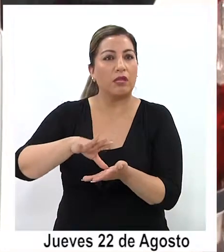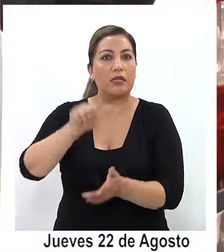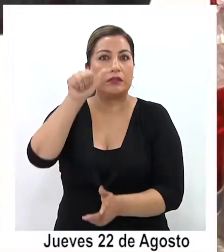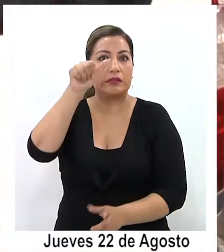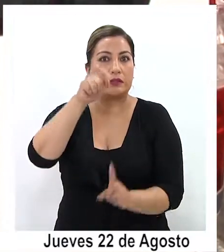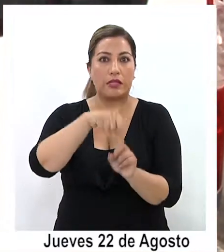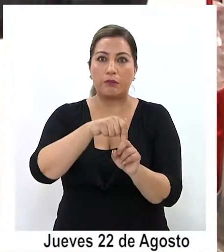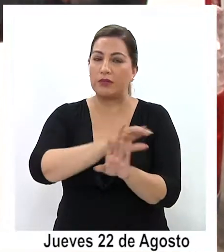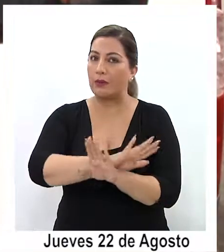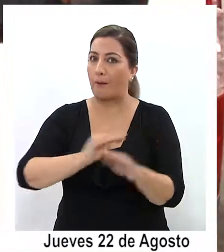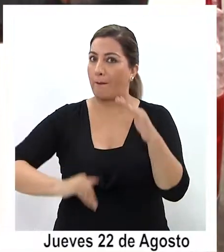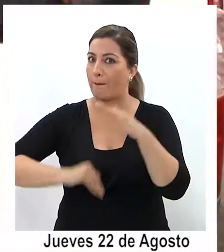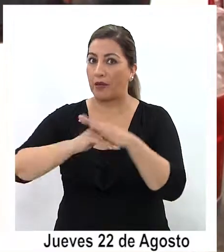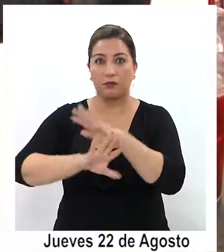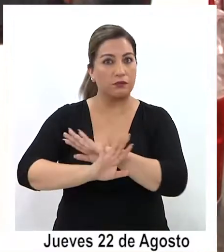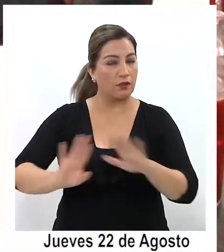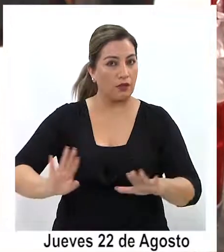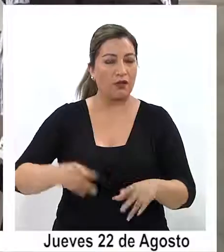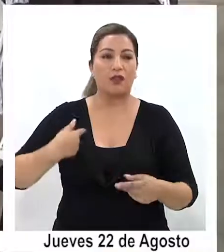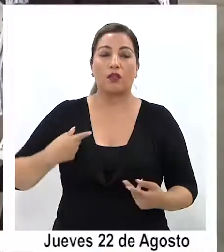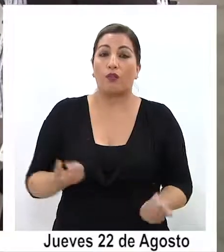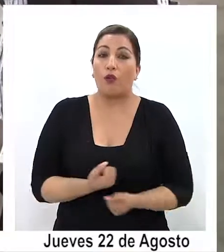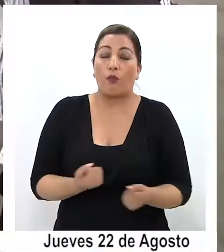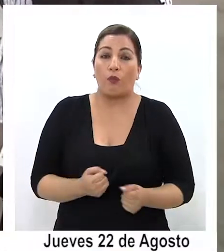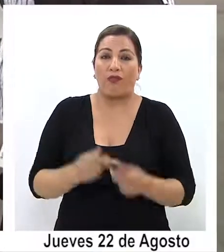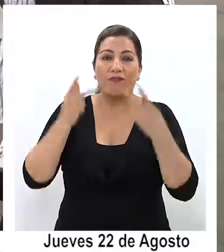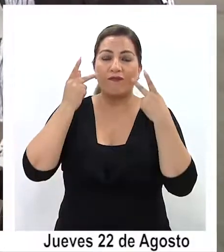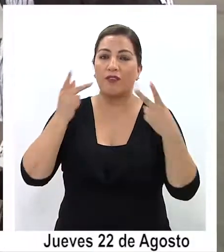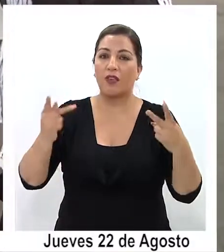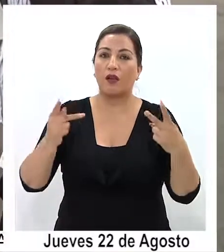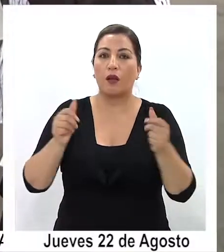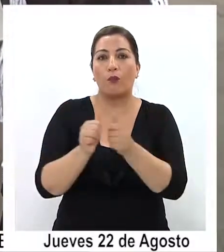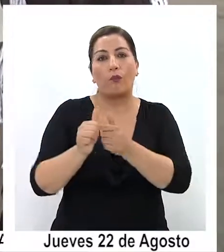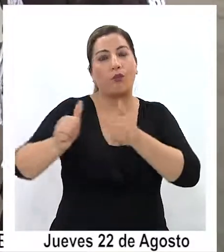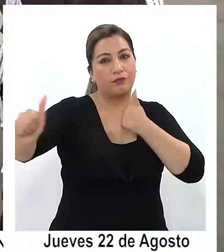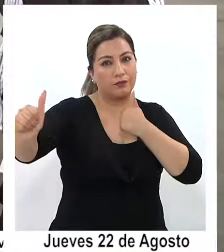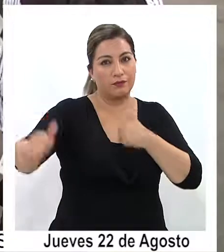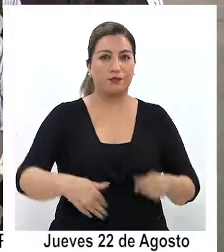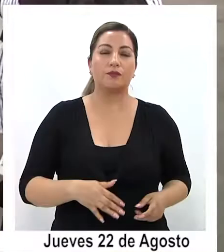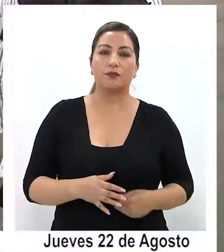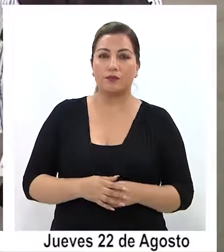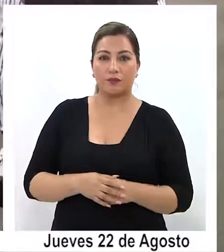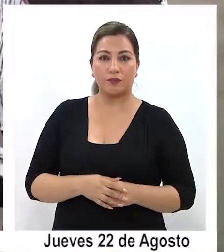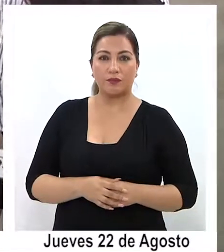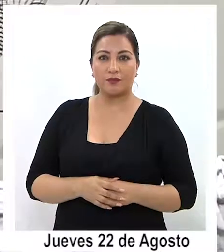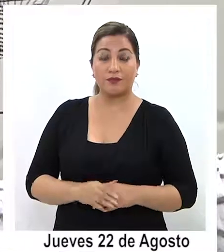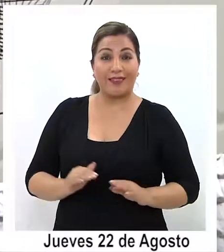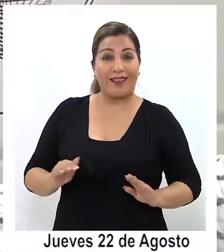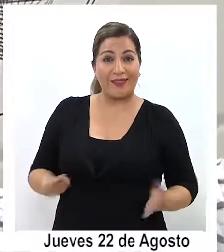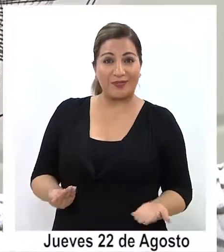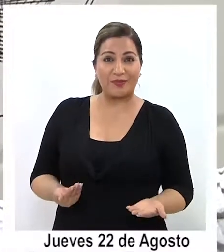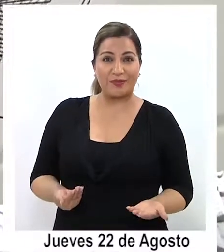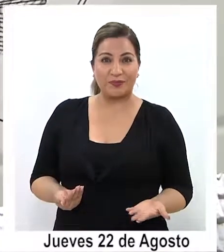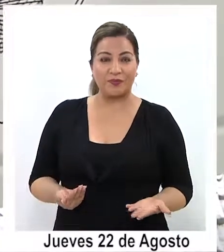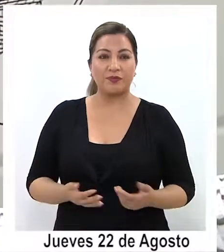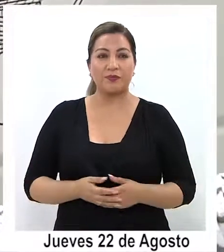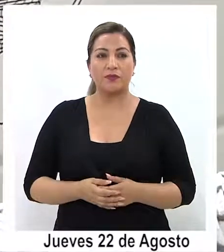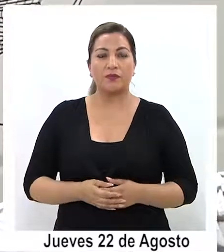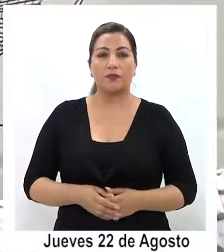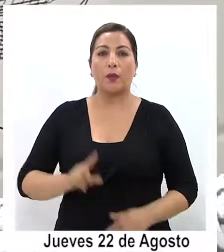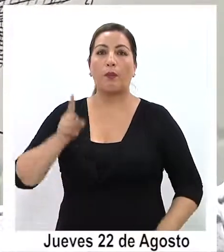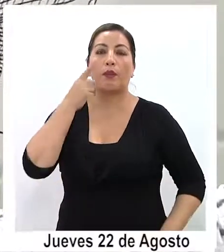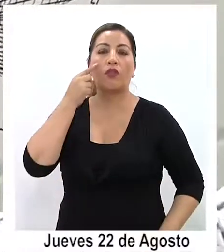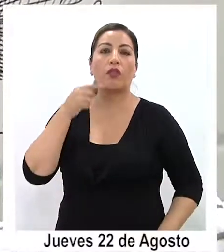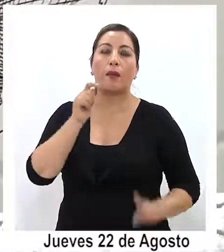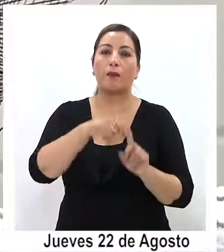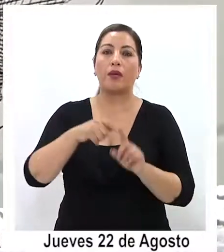seis meses máximo, lo que hace que no puedan viajar muy lejos de sus fronteras. Ahora, en los primeros